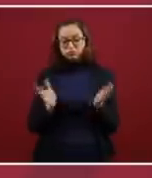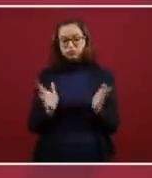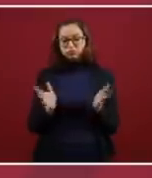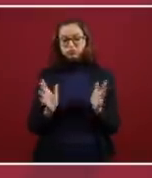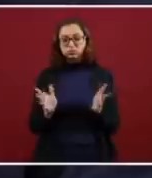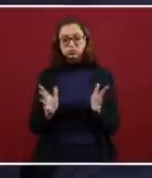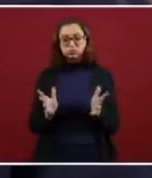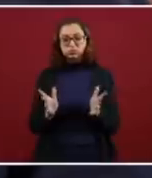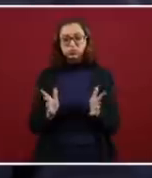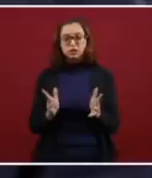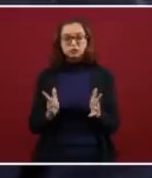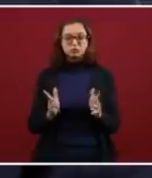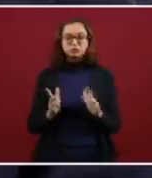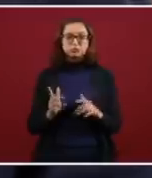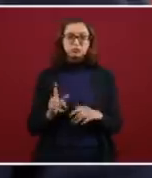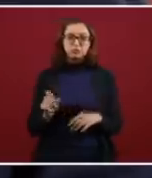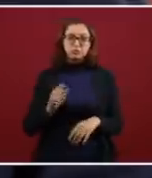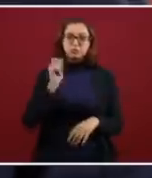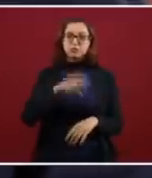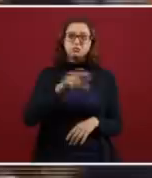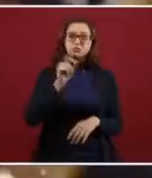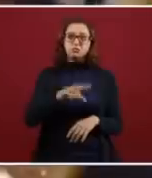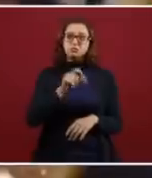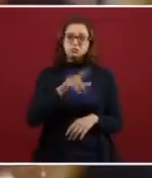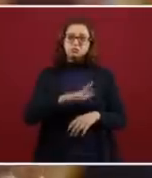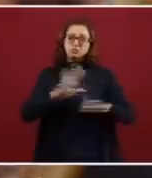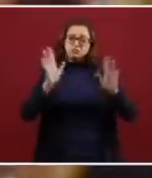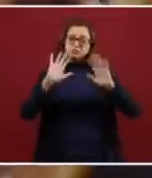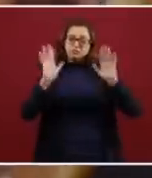ha involucionado, pero ese es otro asunto.